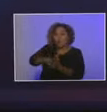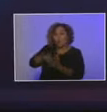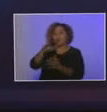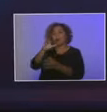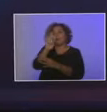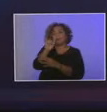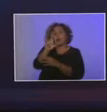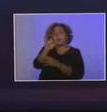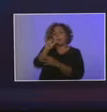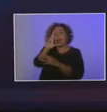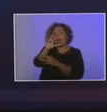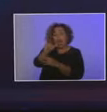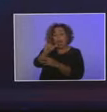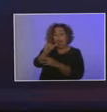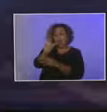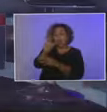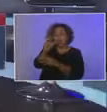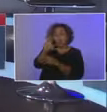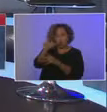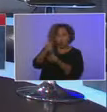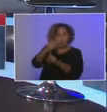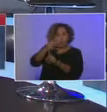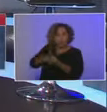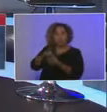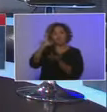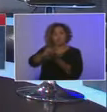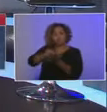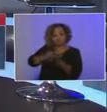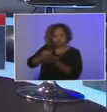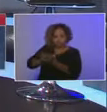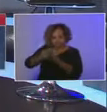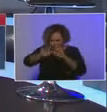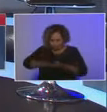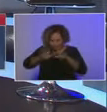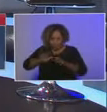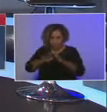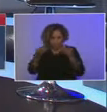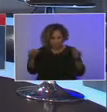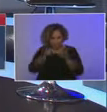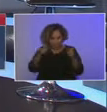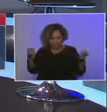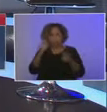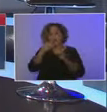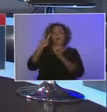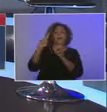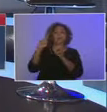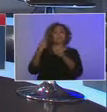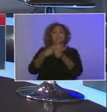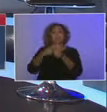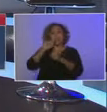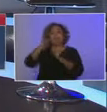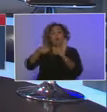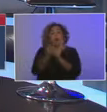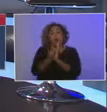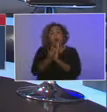Figueroa, con quien vamos a hablar ahorita, ella sacó un reportaje muy interesante hoy en el periódico Primera Hora que recoge una